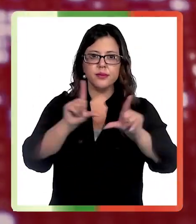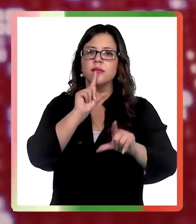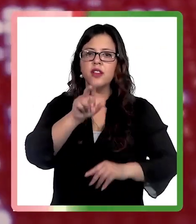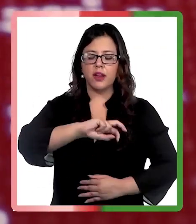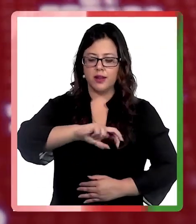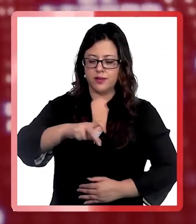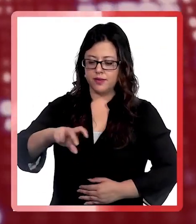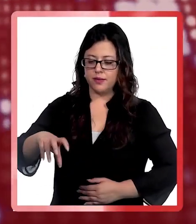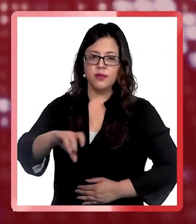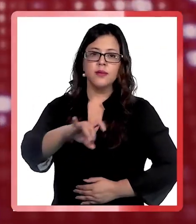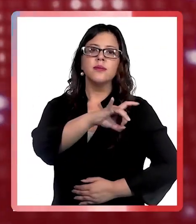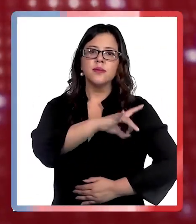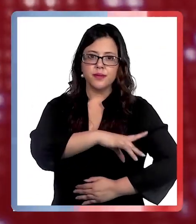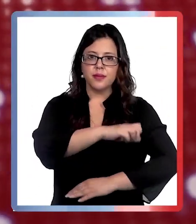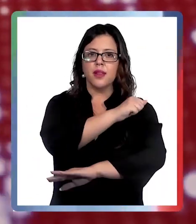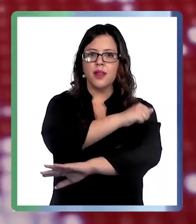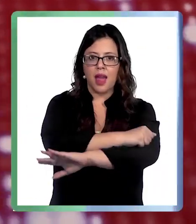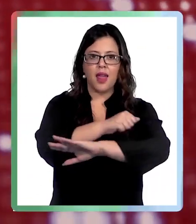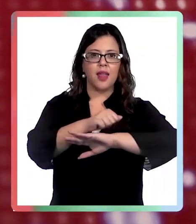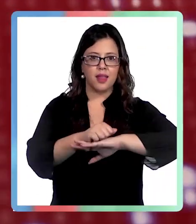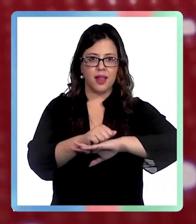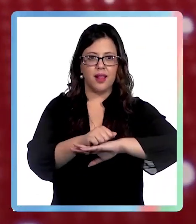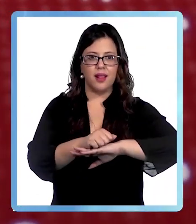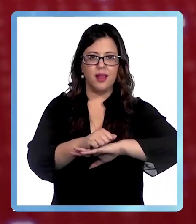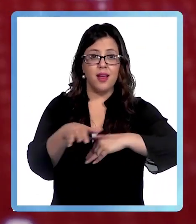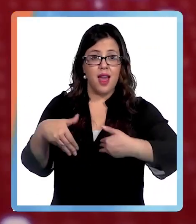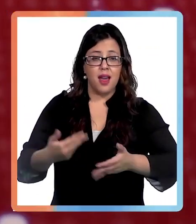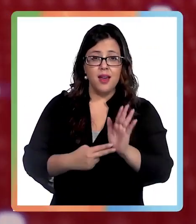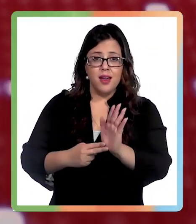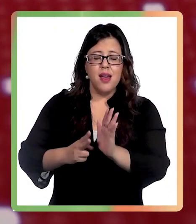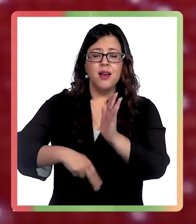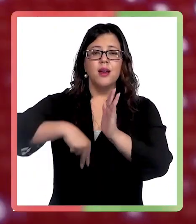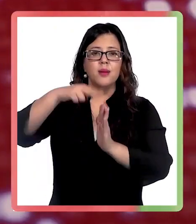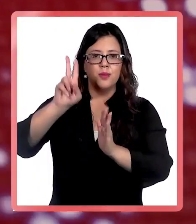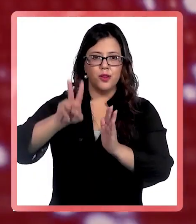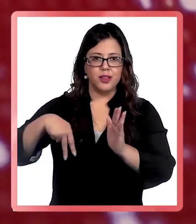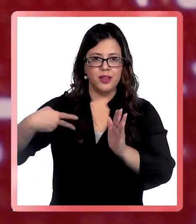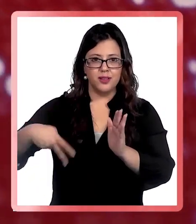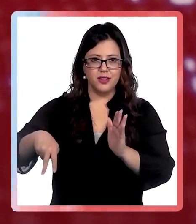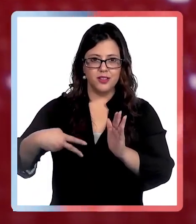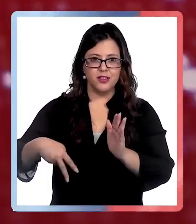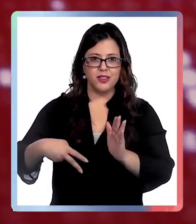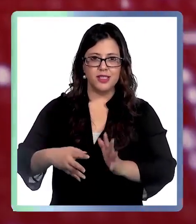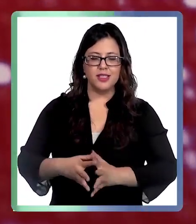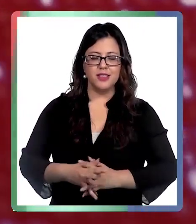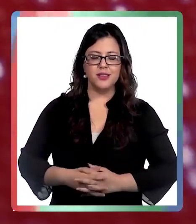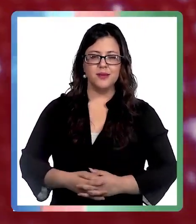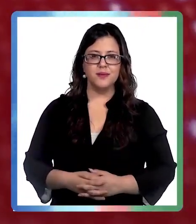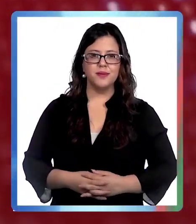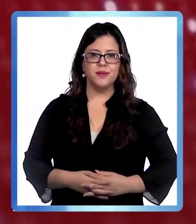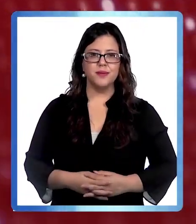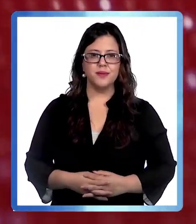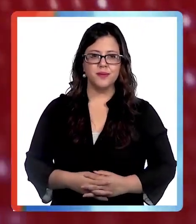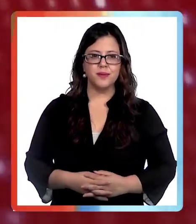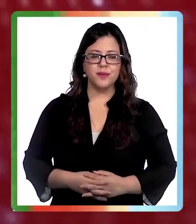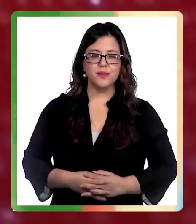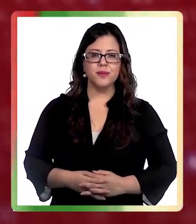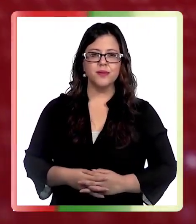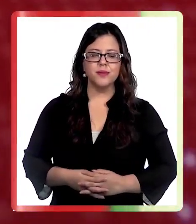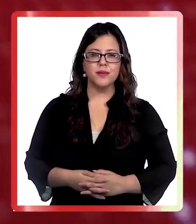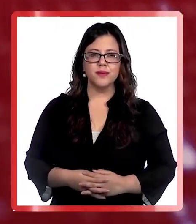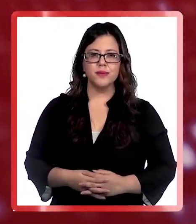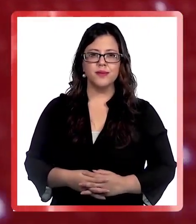Asociación Regional de Canales de Televisión de Señal Abierta de Chile, Arcatel, presenta Portavoz Noticias.